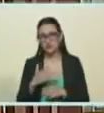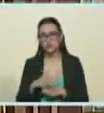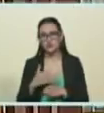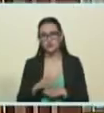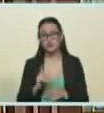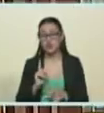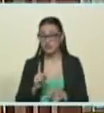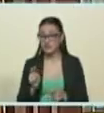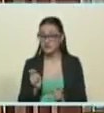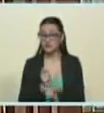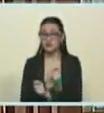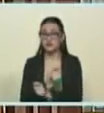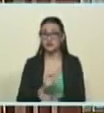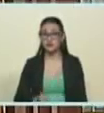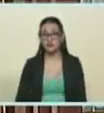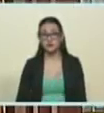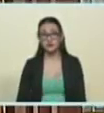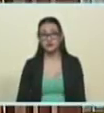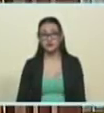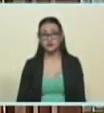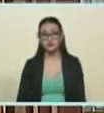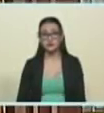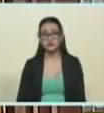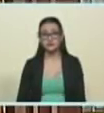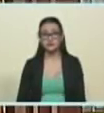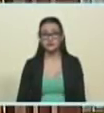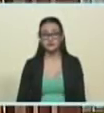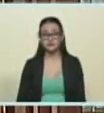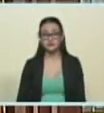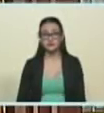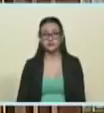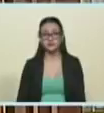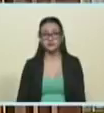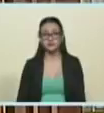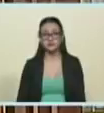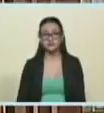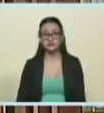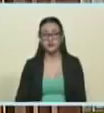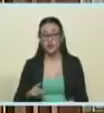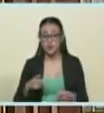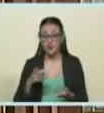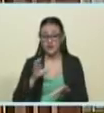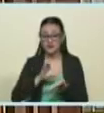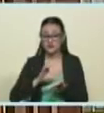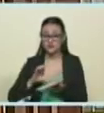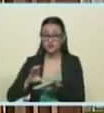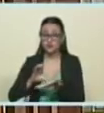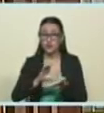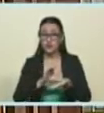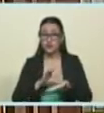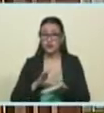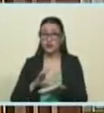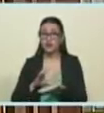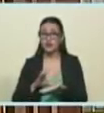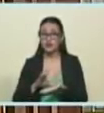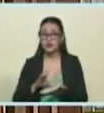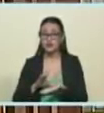Pero hay que renovarla. Y el concepto de las nuevas ciudades también está allí. El comandante lo